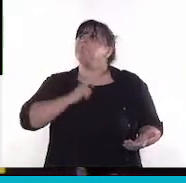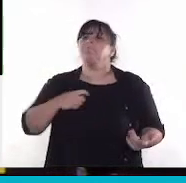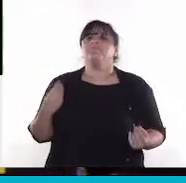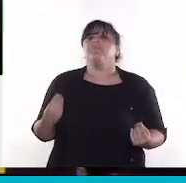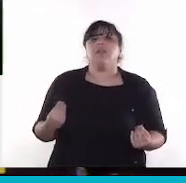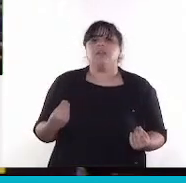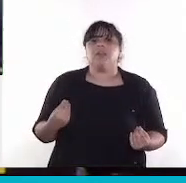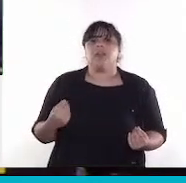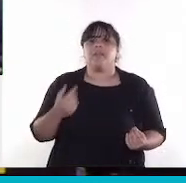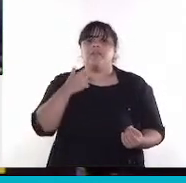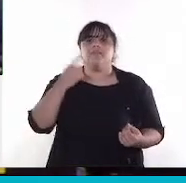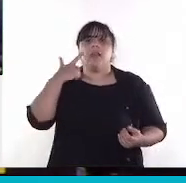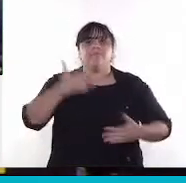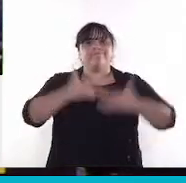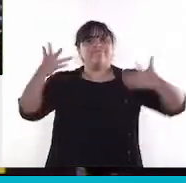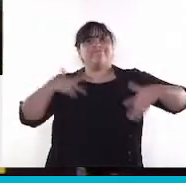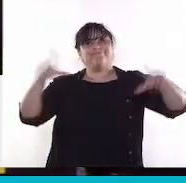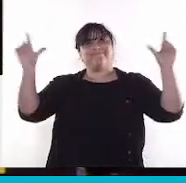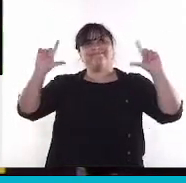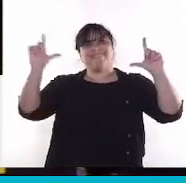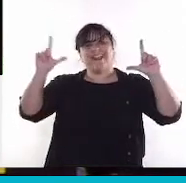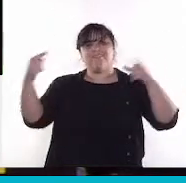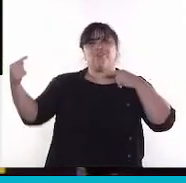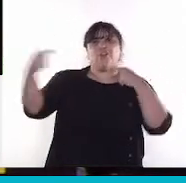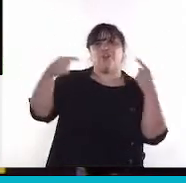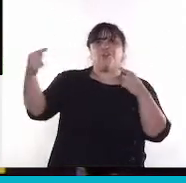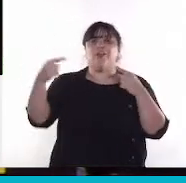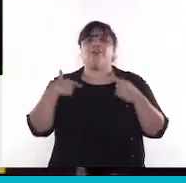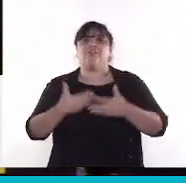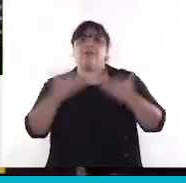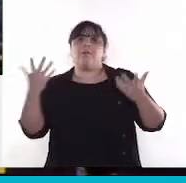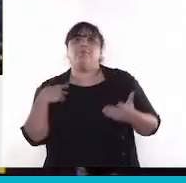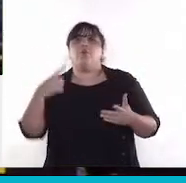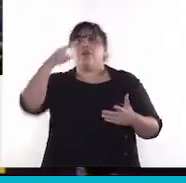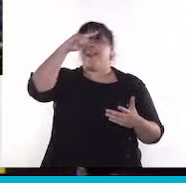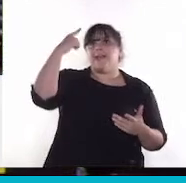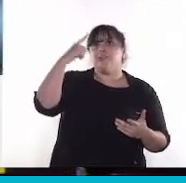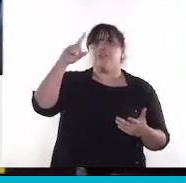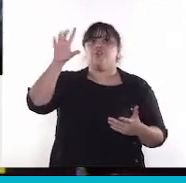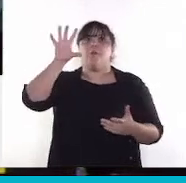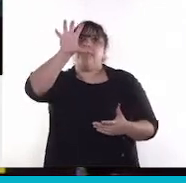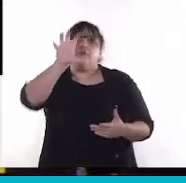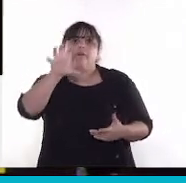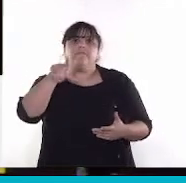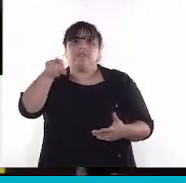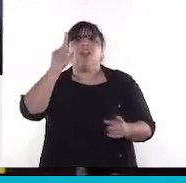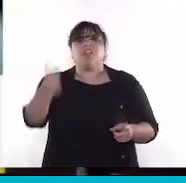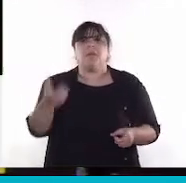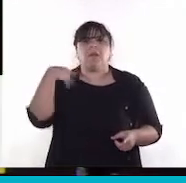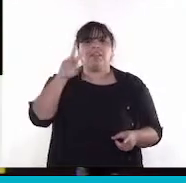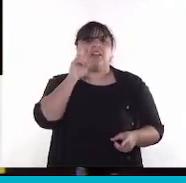un show mediático entre funcionarios nacionales y provinciales. Ahí también lo teníamos al